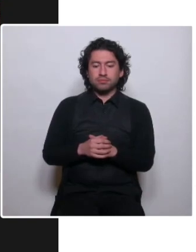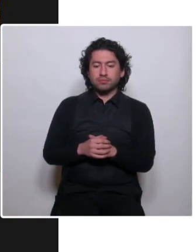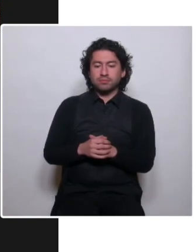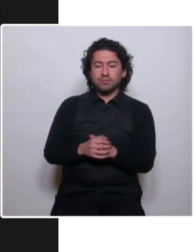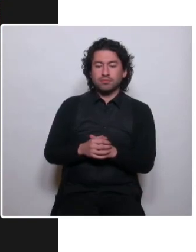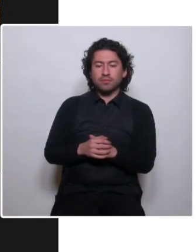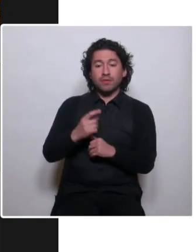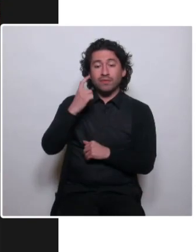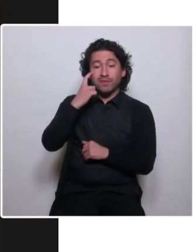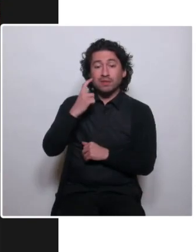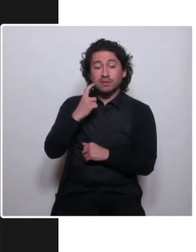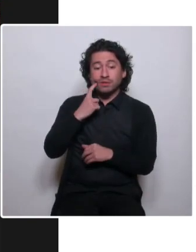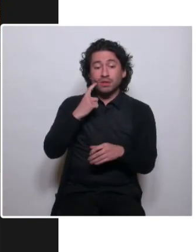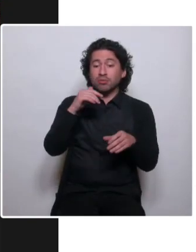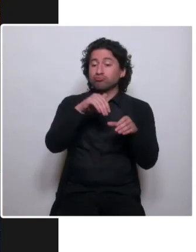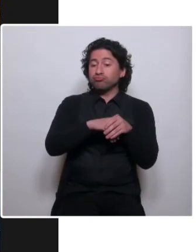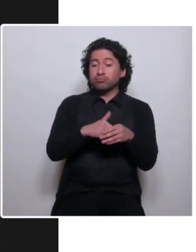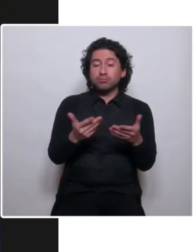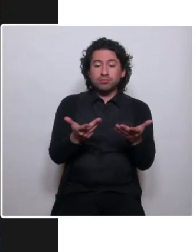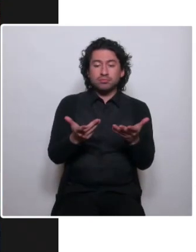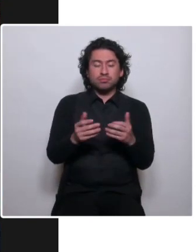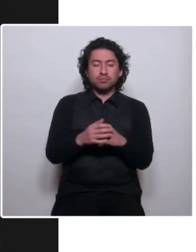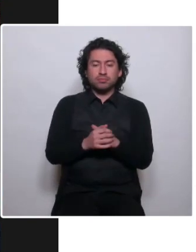Francisca Linconao, ¿cómo vota?